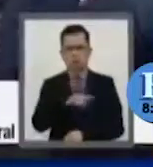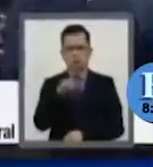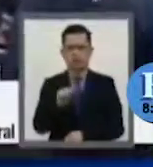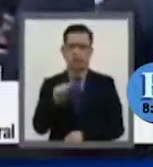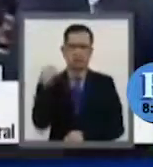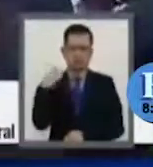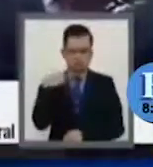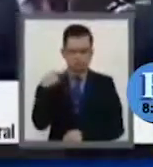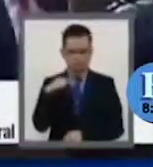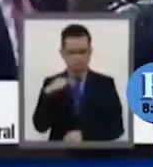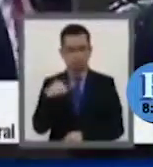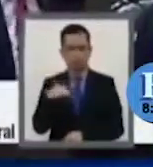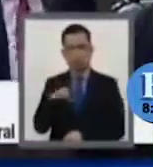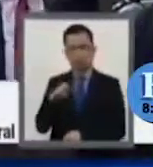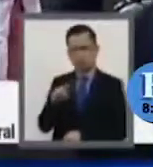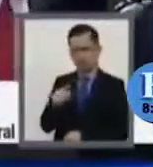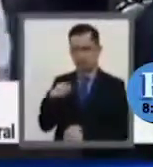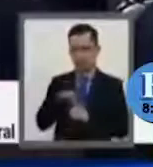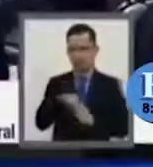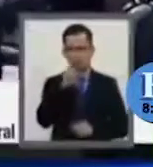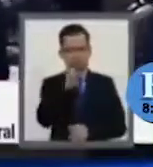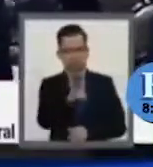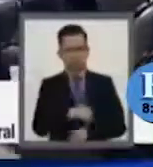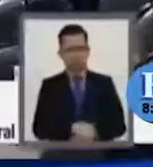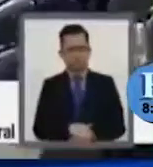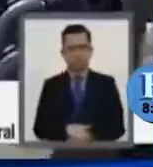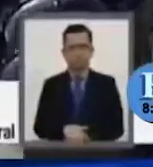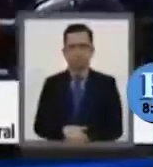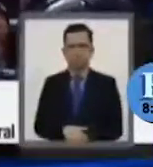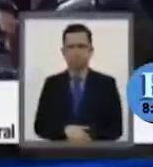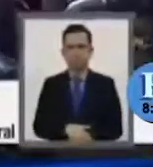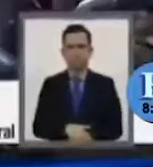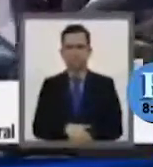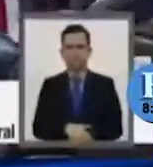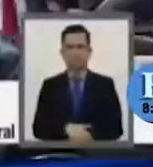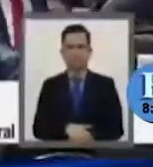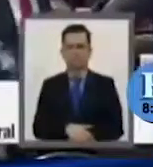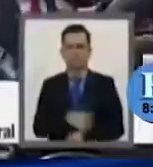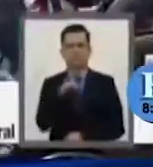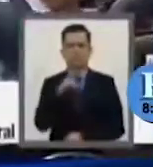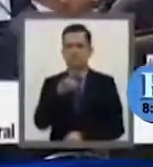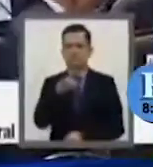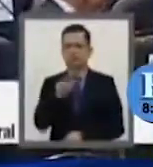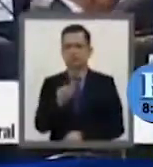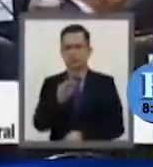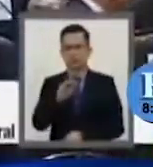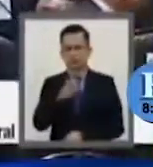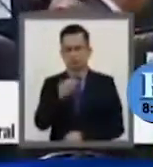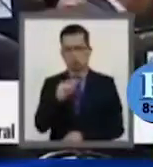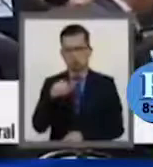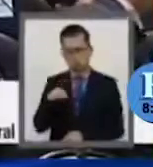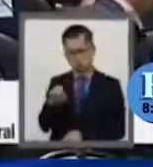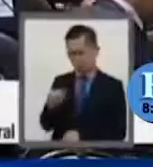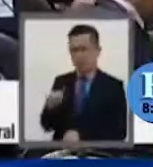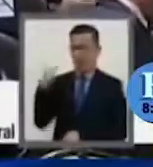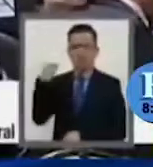artículo 127. No es un principio del presidente López Obrador. De hecho, la primera fracción parlamentaria que propuso esto